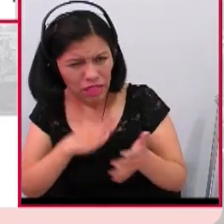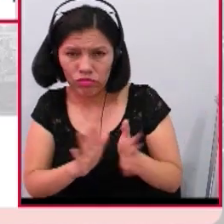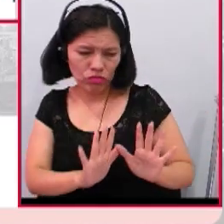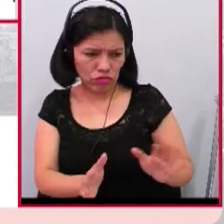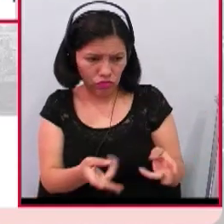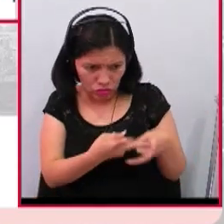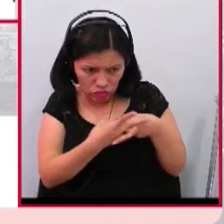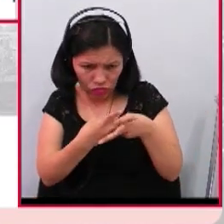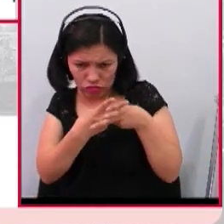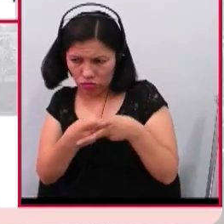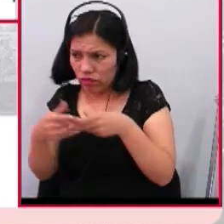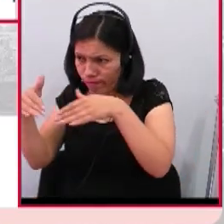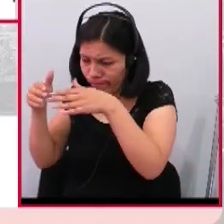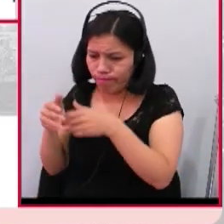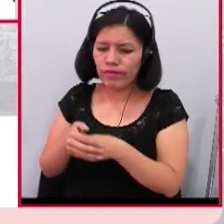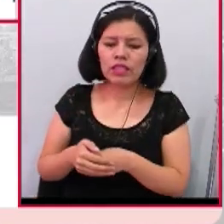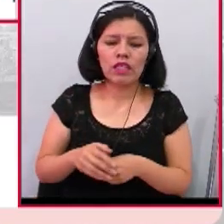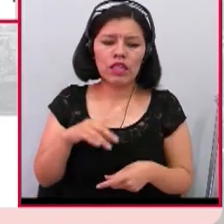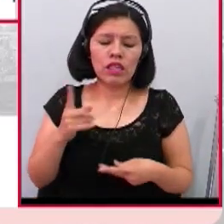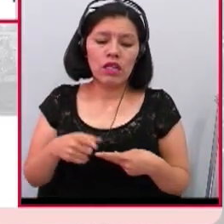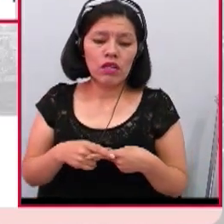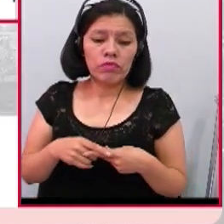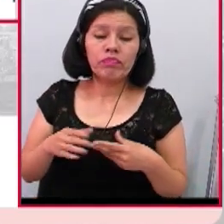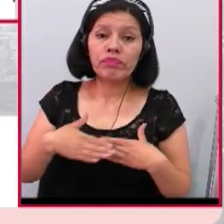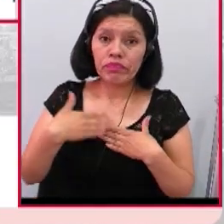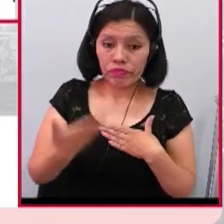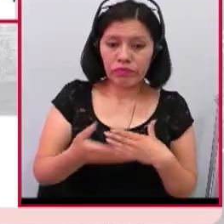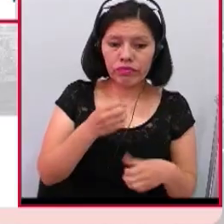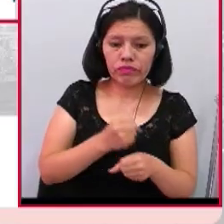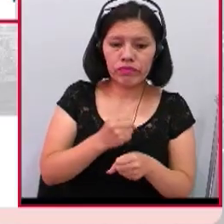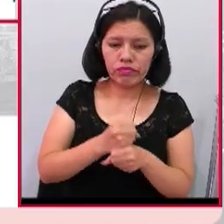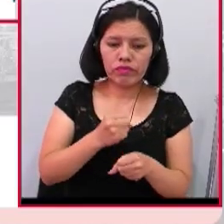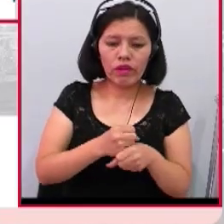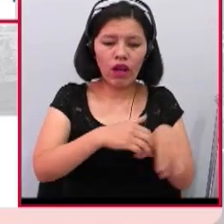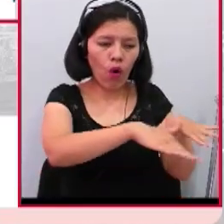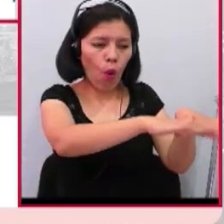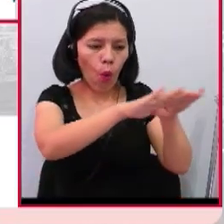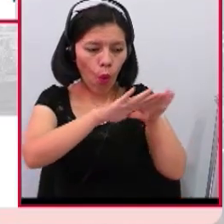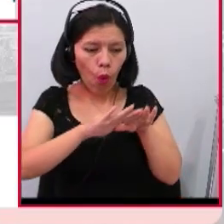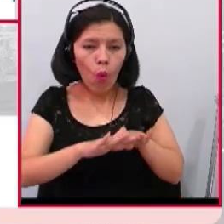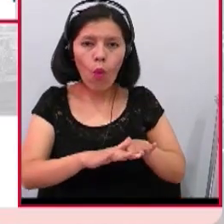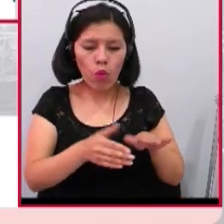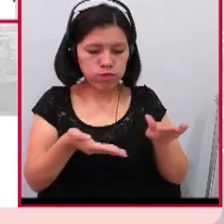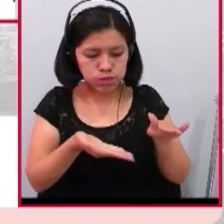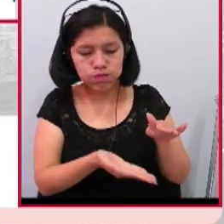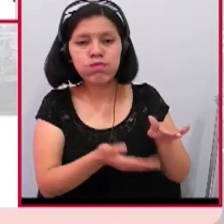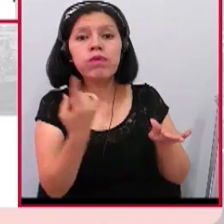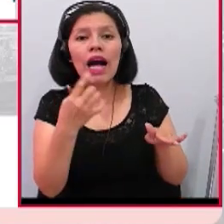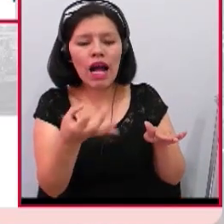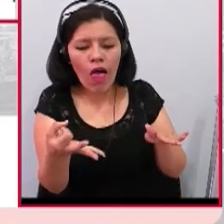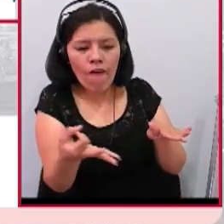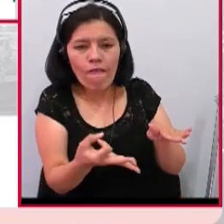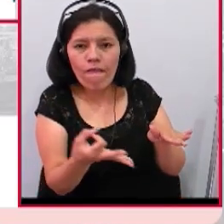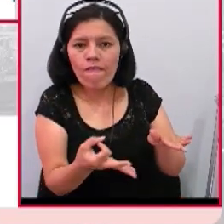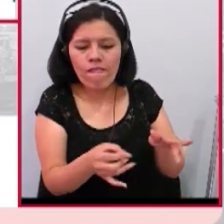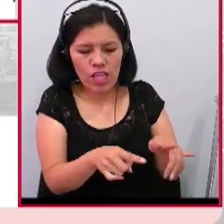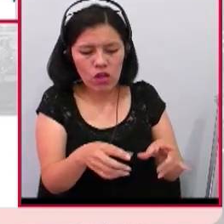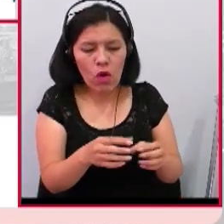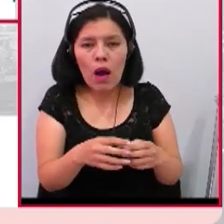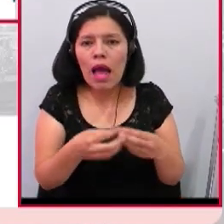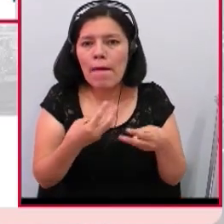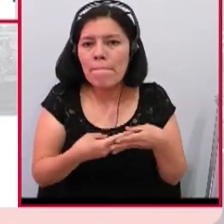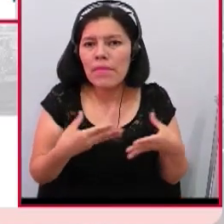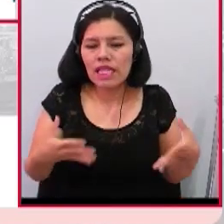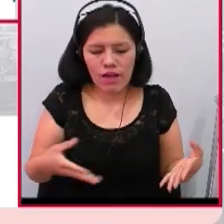Ya. En los hornos de afino, es la siguiente etapa que les expliqué, hemos trabajado básicamente en esto: regulación del aire de dilución, disminución de